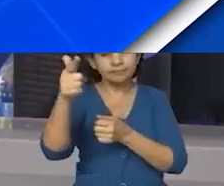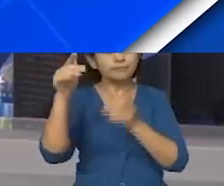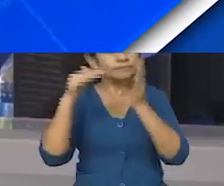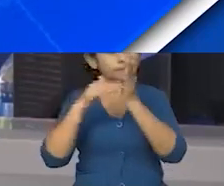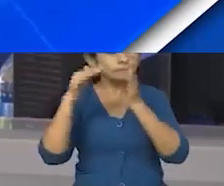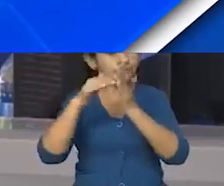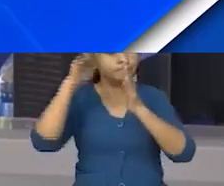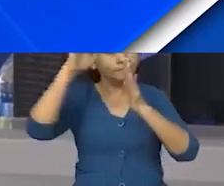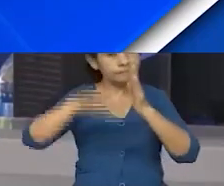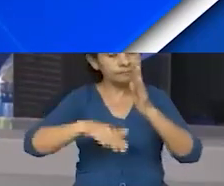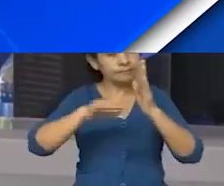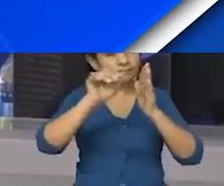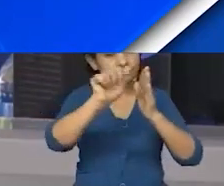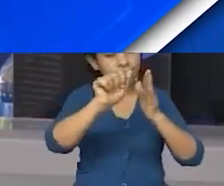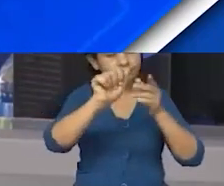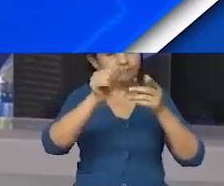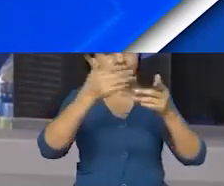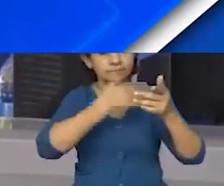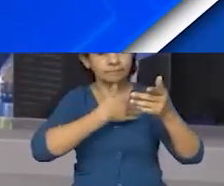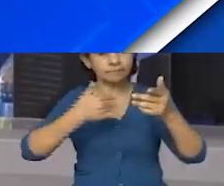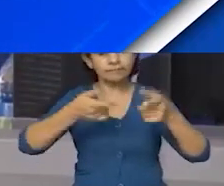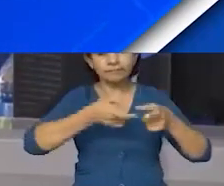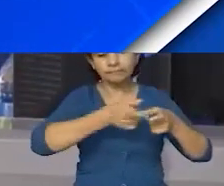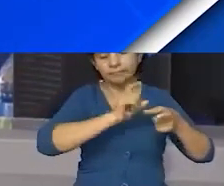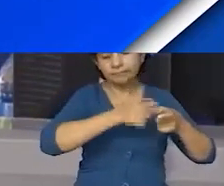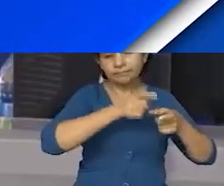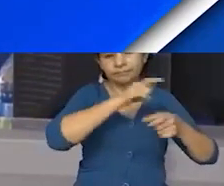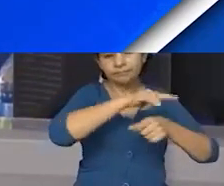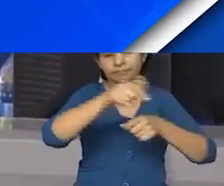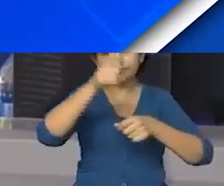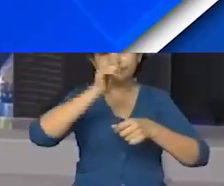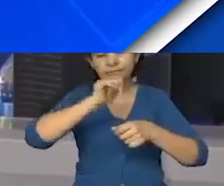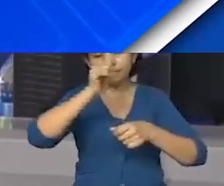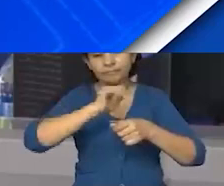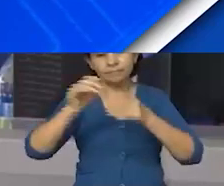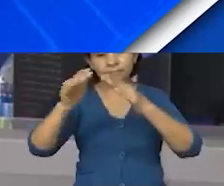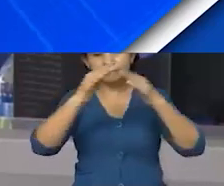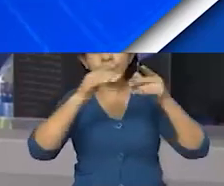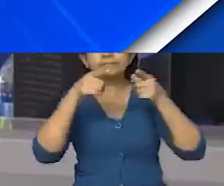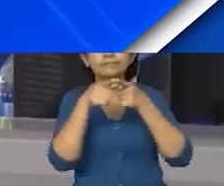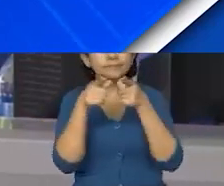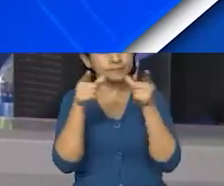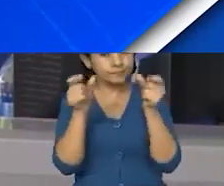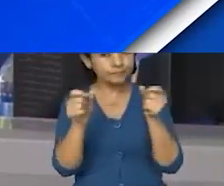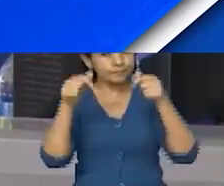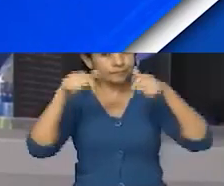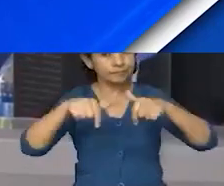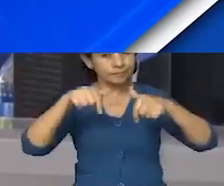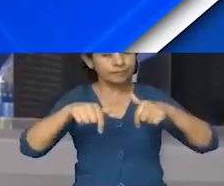400.7 millones. Disminuciones a mejoramiento de colectores del sistema de alcantarillado sanitario de la ciudad de Managua,